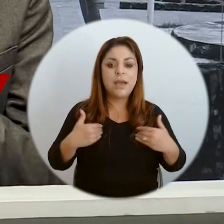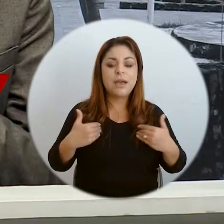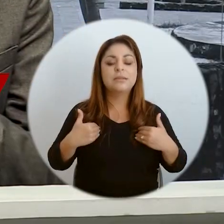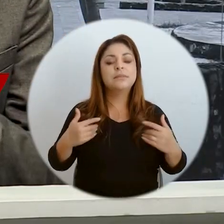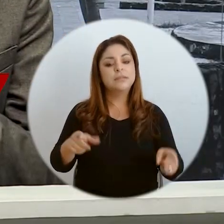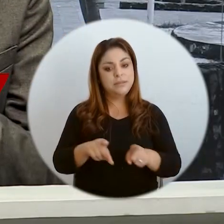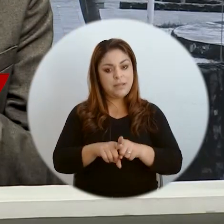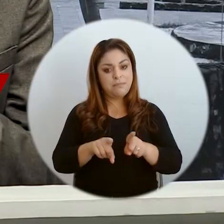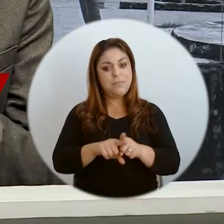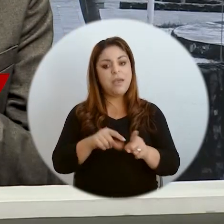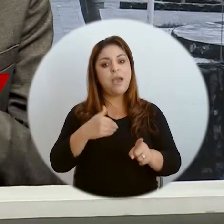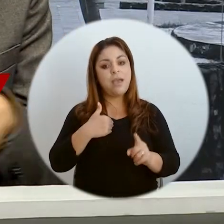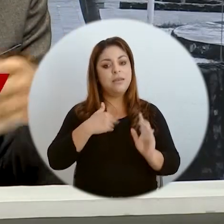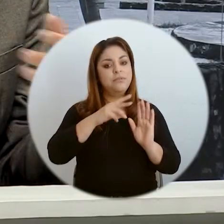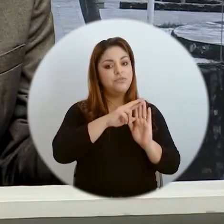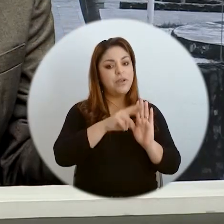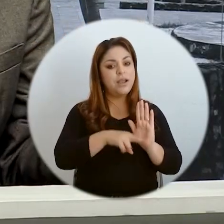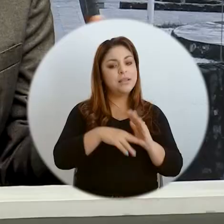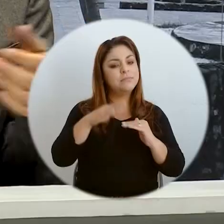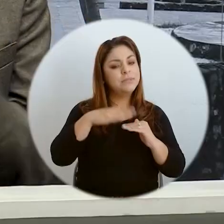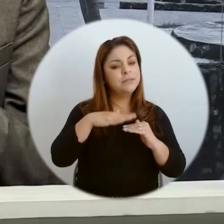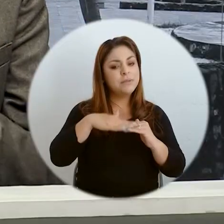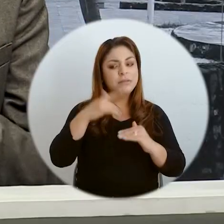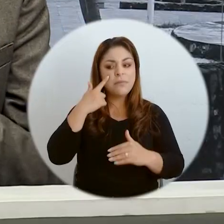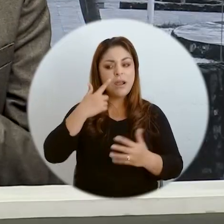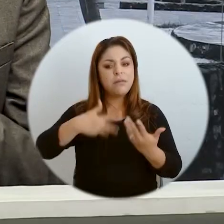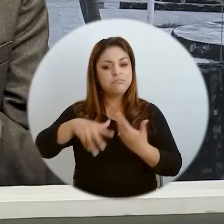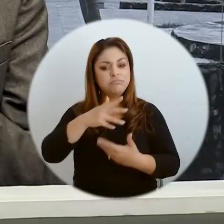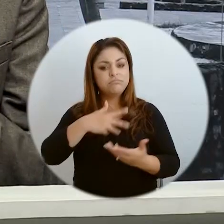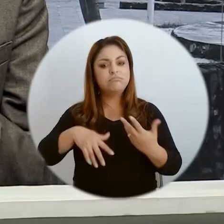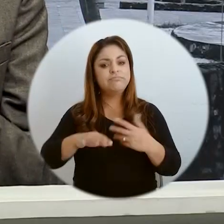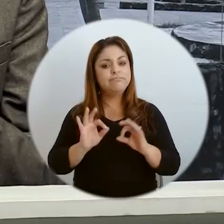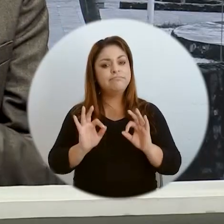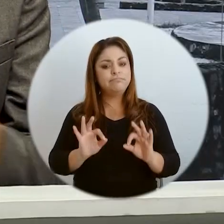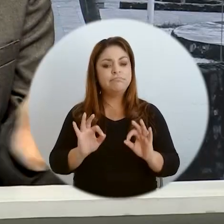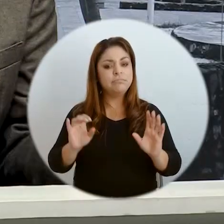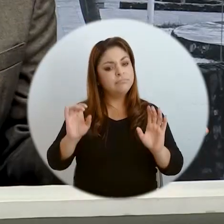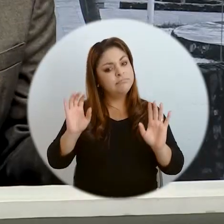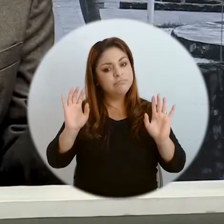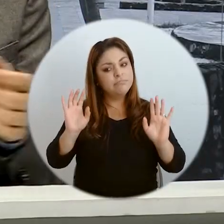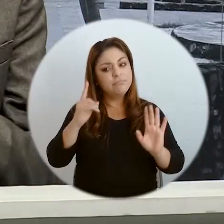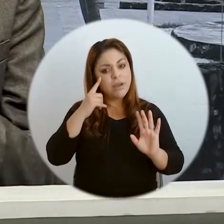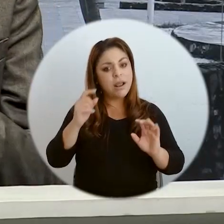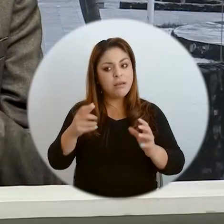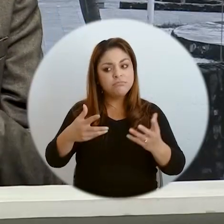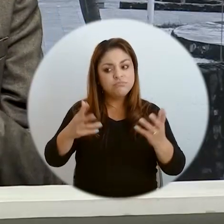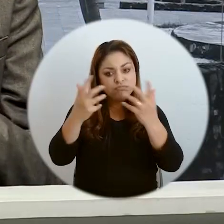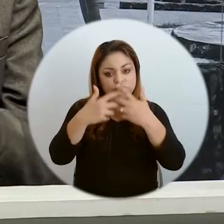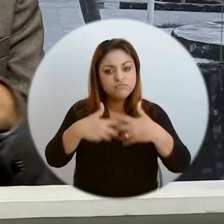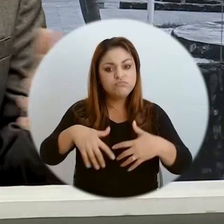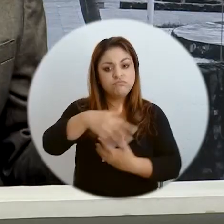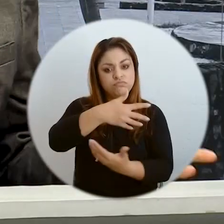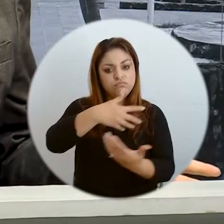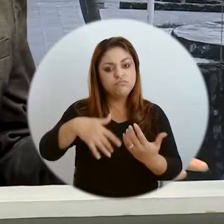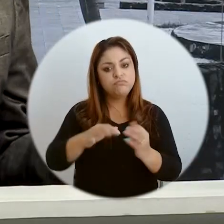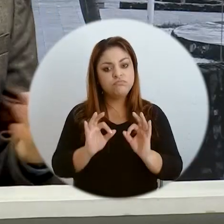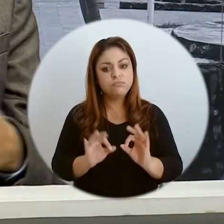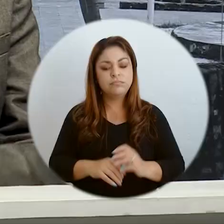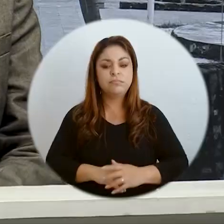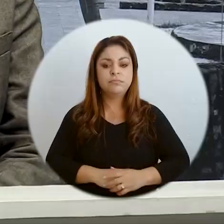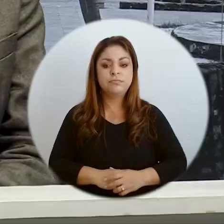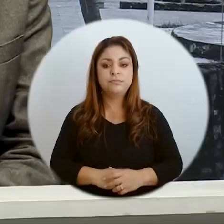pluralidad que implica la democracia, hay también unas ciertas reglas mínimas de convivencia que nos marcan, digamos, la posibilidad de